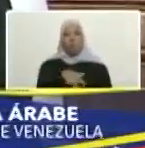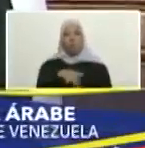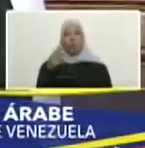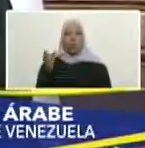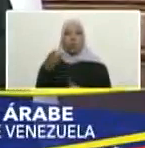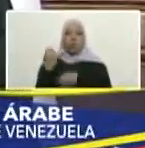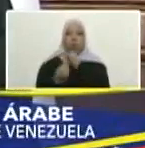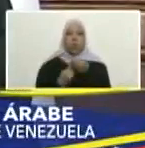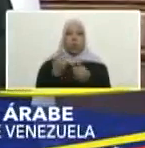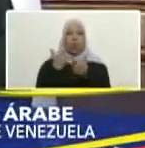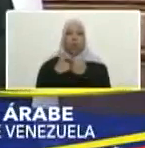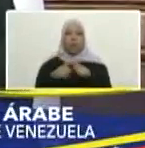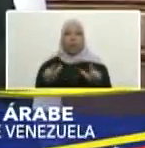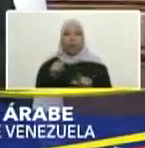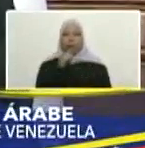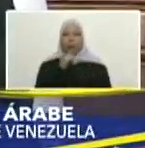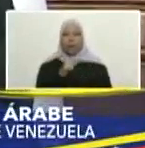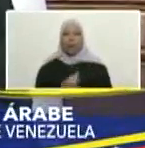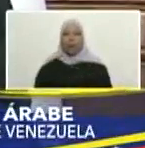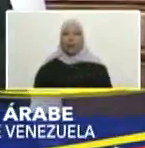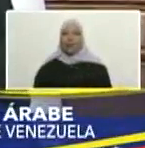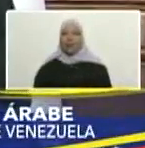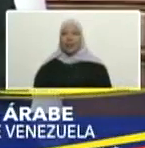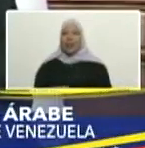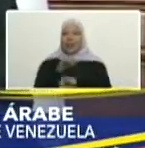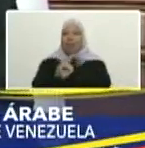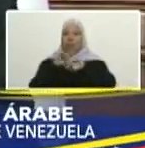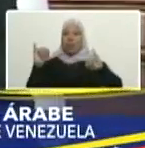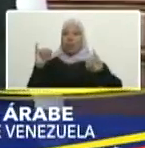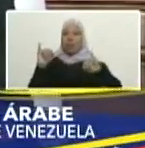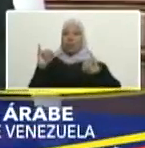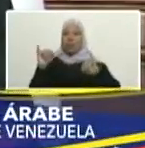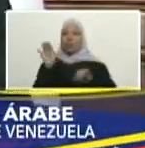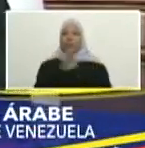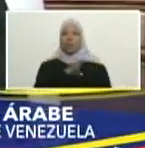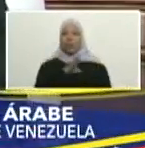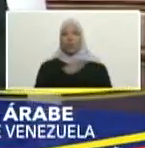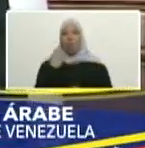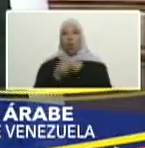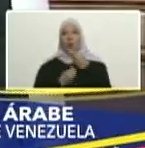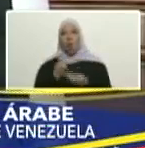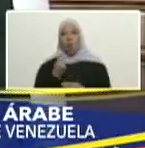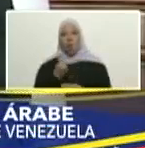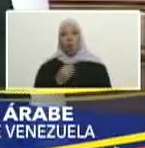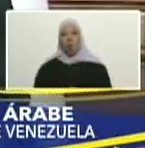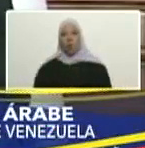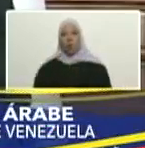batallas por su libertad, por su independencia, por su autodeterminación.